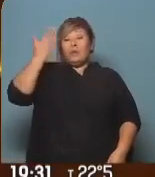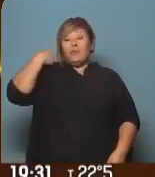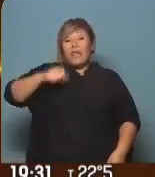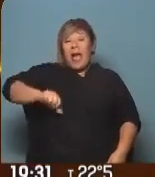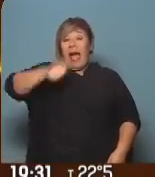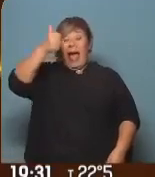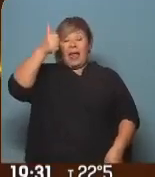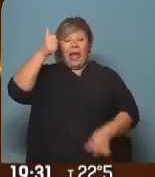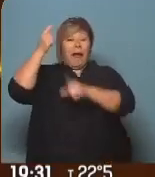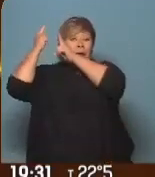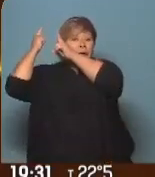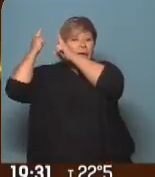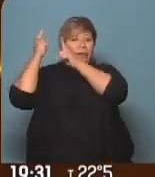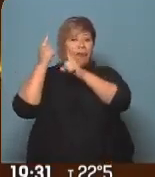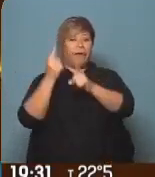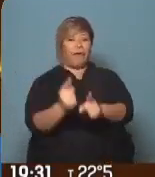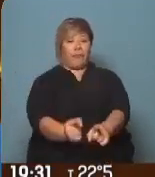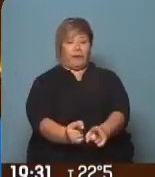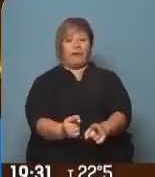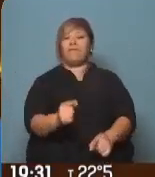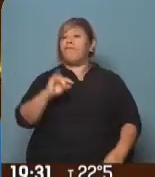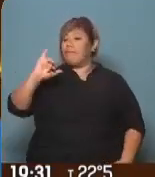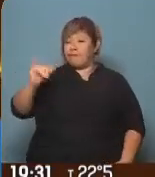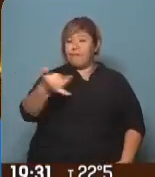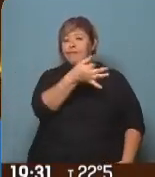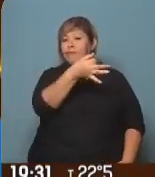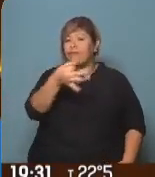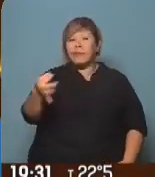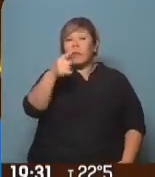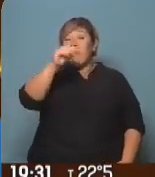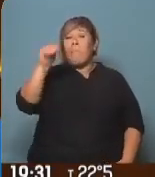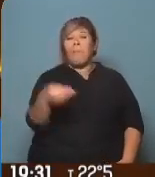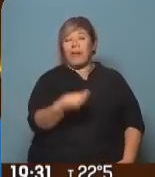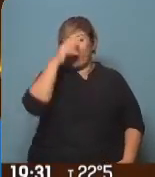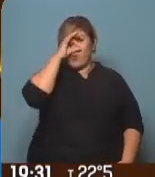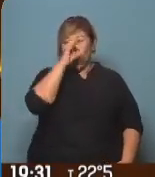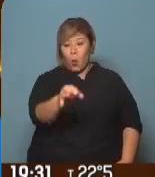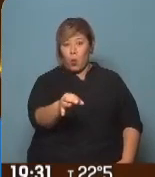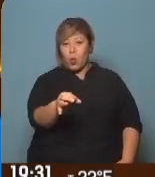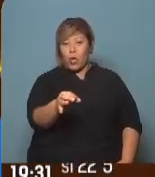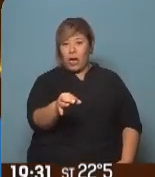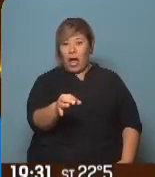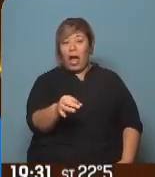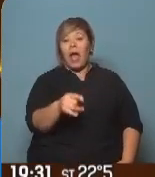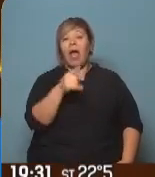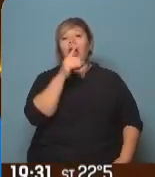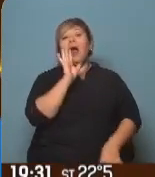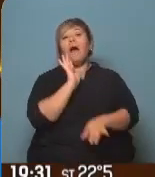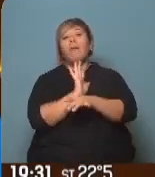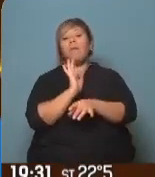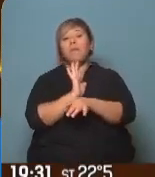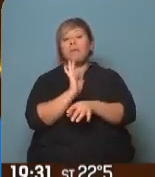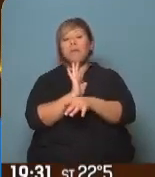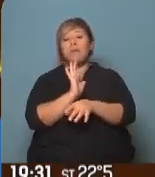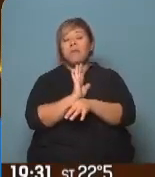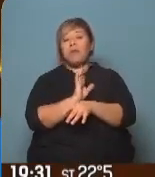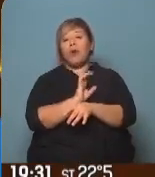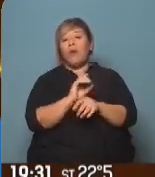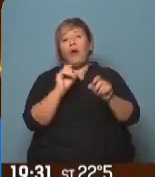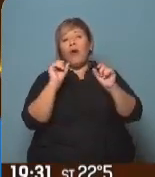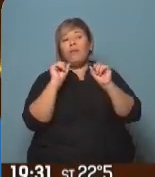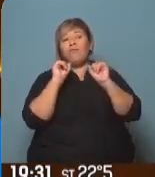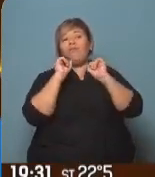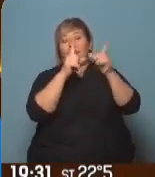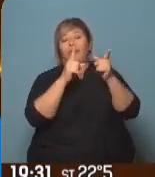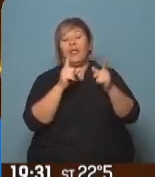es imbatible en Neuquén. Nunca perdió una elección a gobernador y eso hace una de las características del federalismo